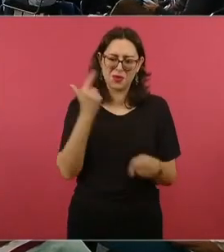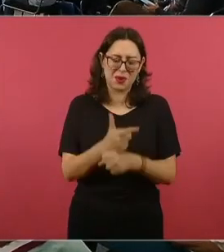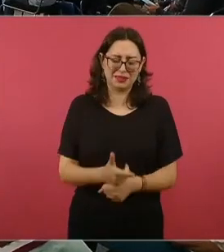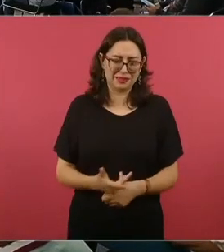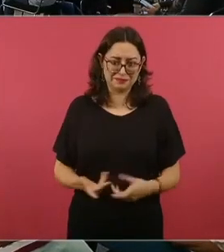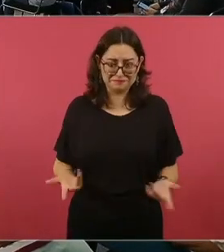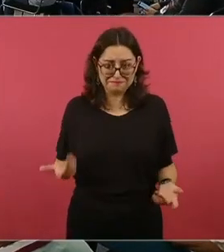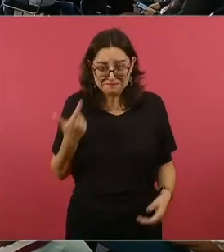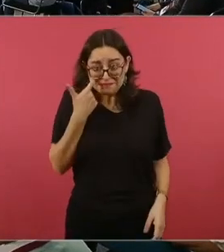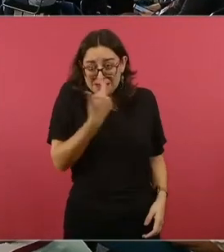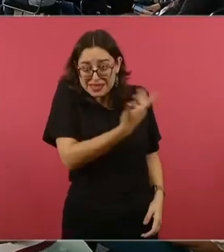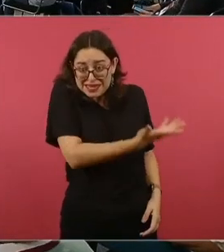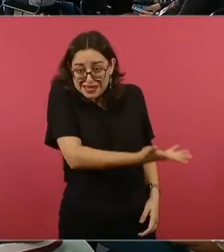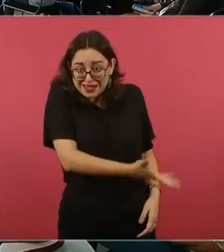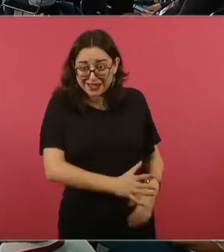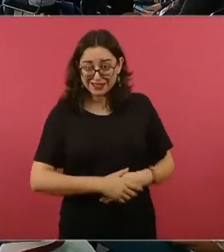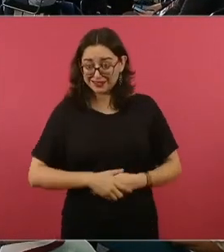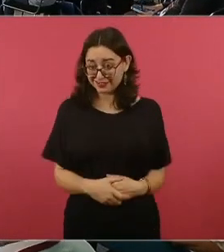Miren esto.